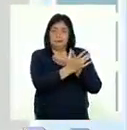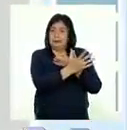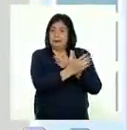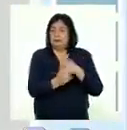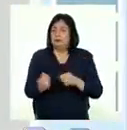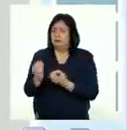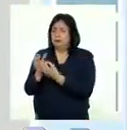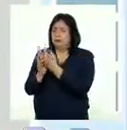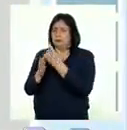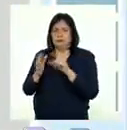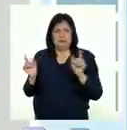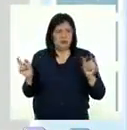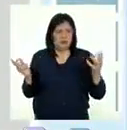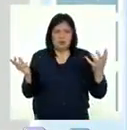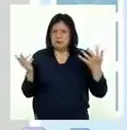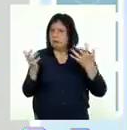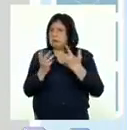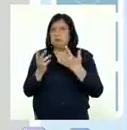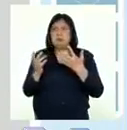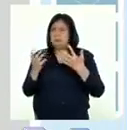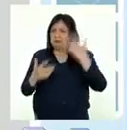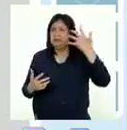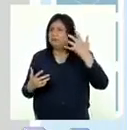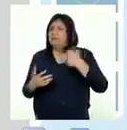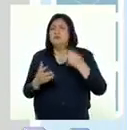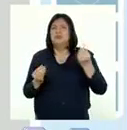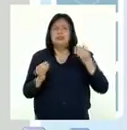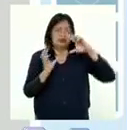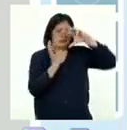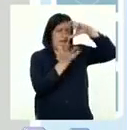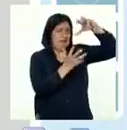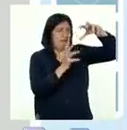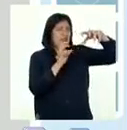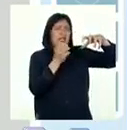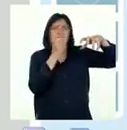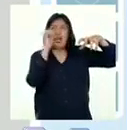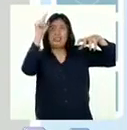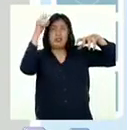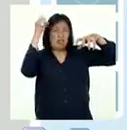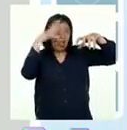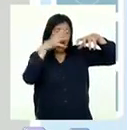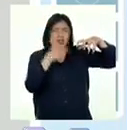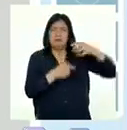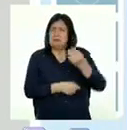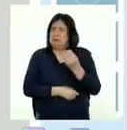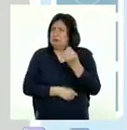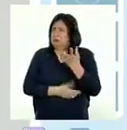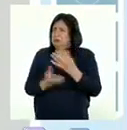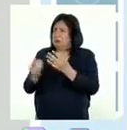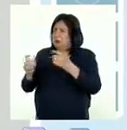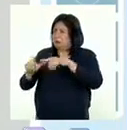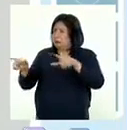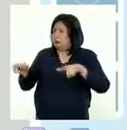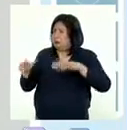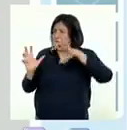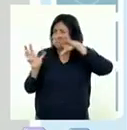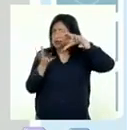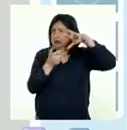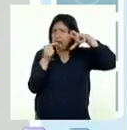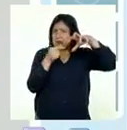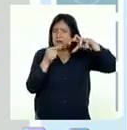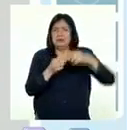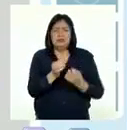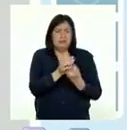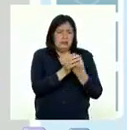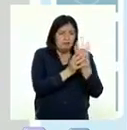flores, una cita impuntual por el calentamiento global. Debido al calentamiento global en muchos lugares del mundo,